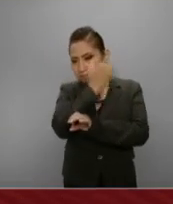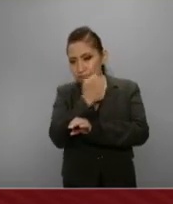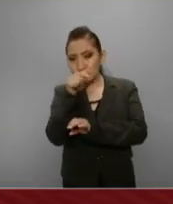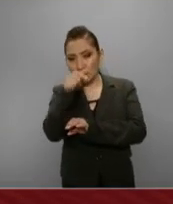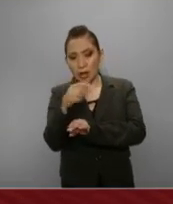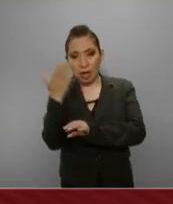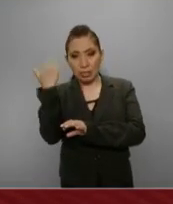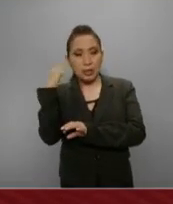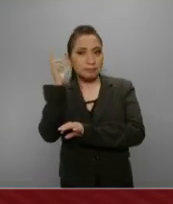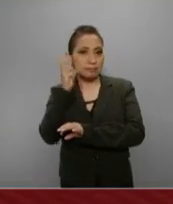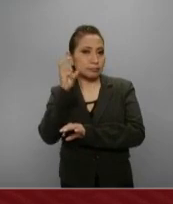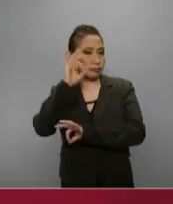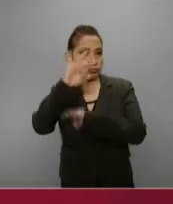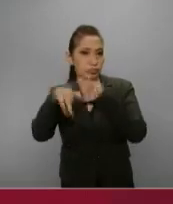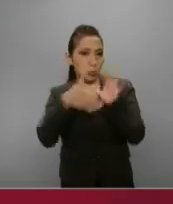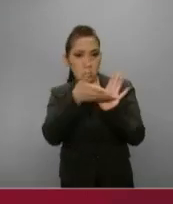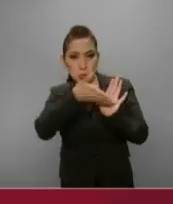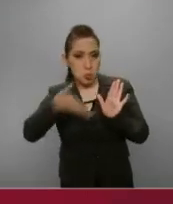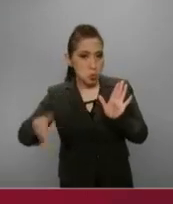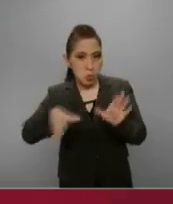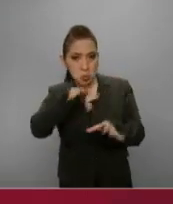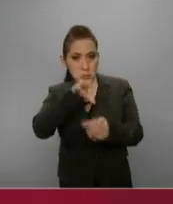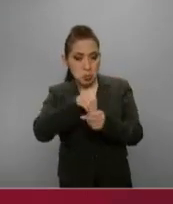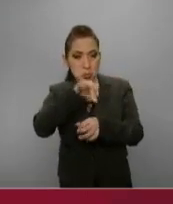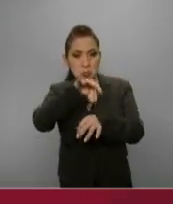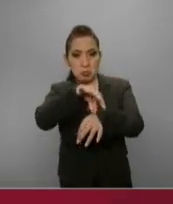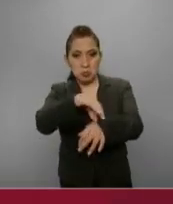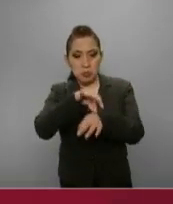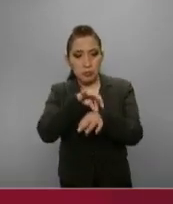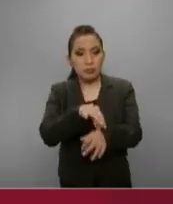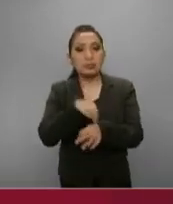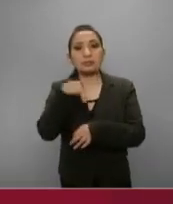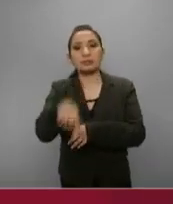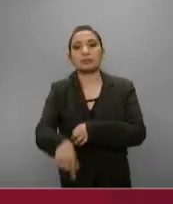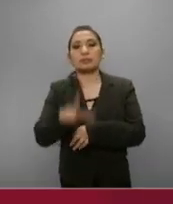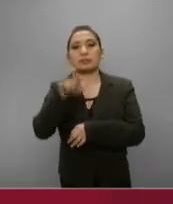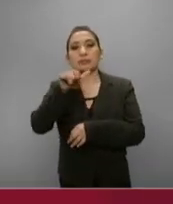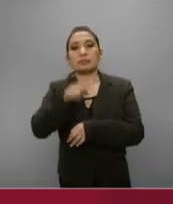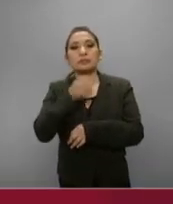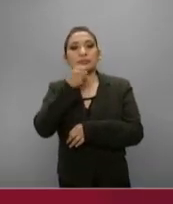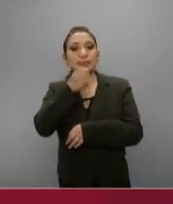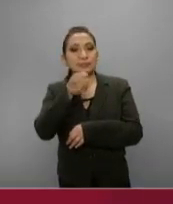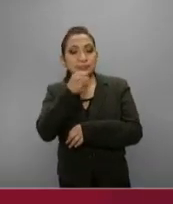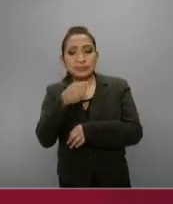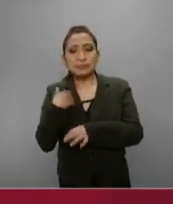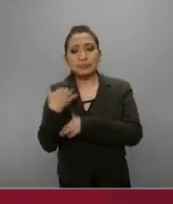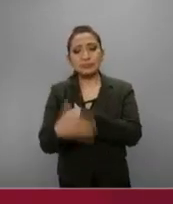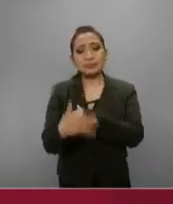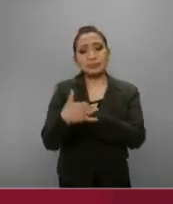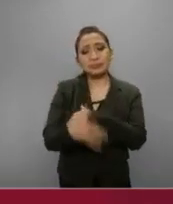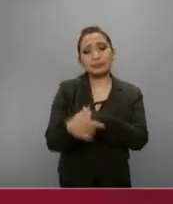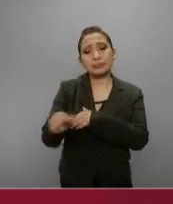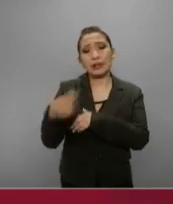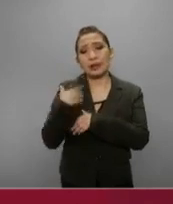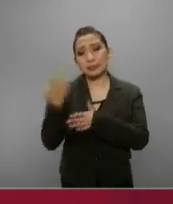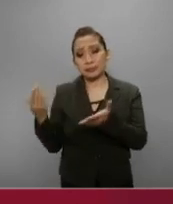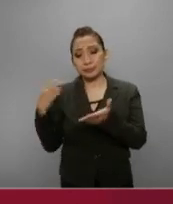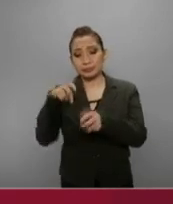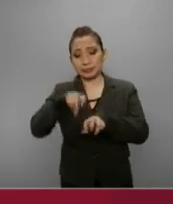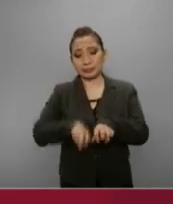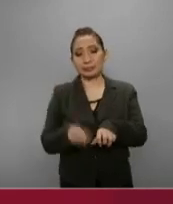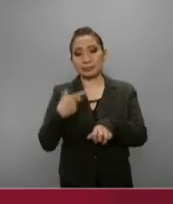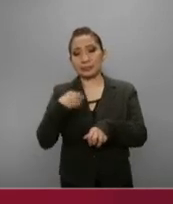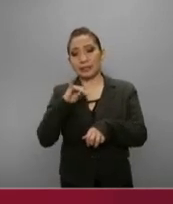balance. Usted tuvo la oportunidad de escucharlos totalmente en vivo aquí en Los Periodistas, y mientras que se